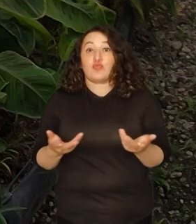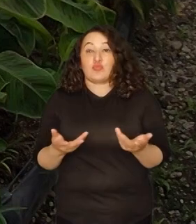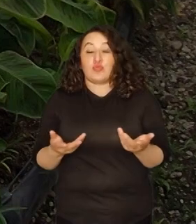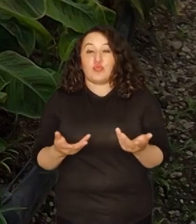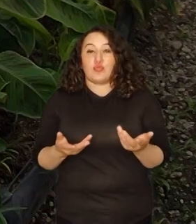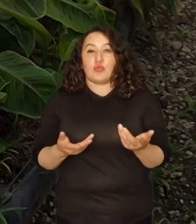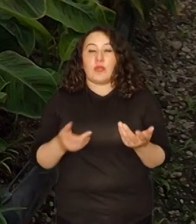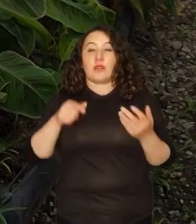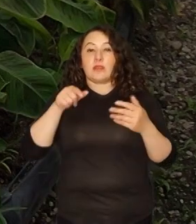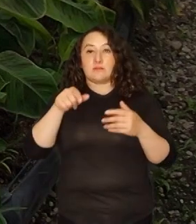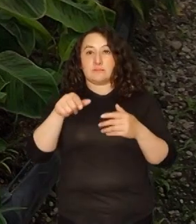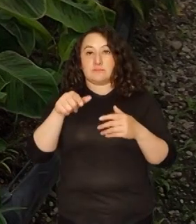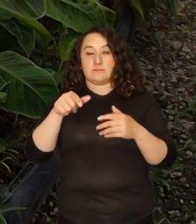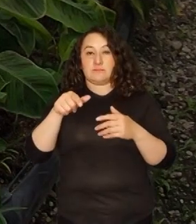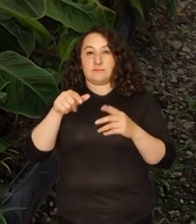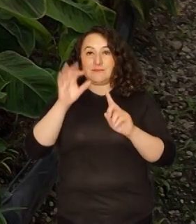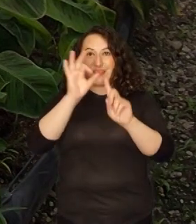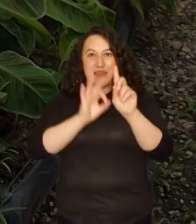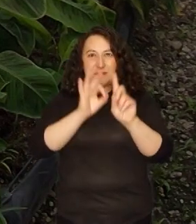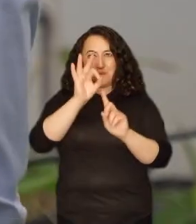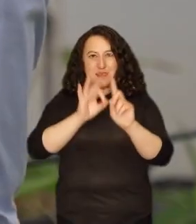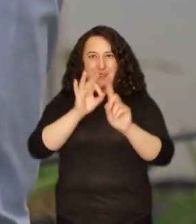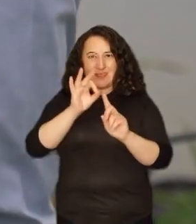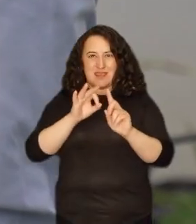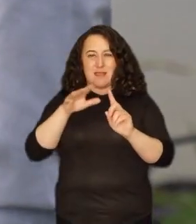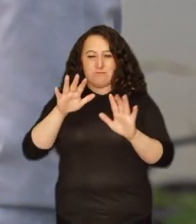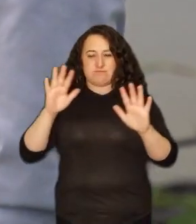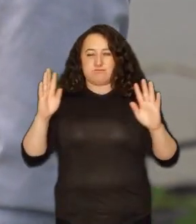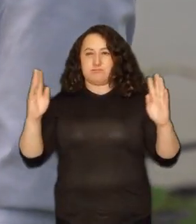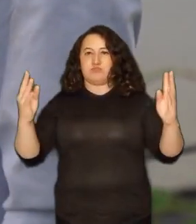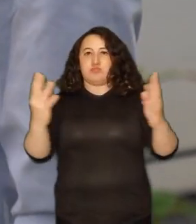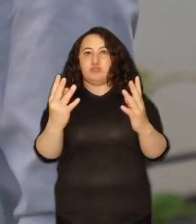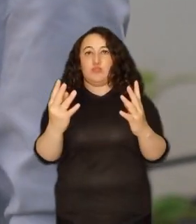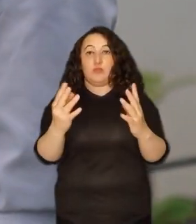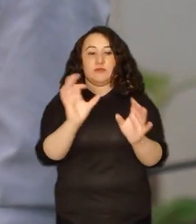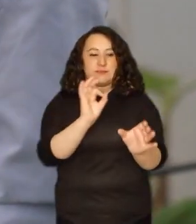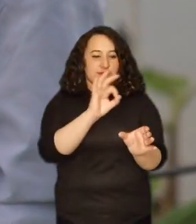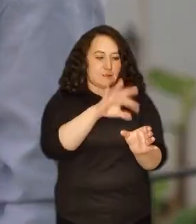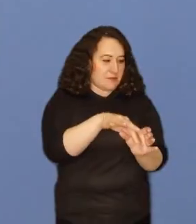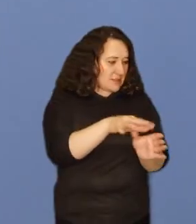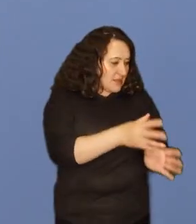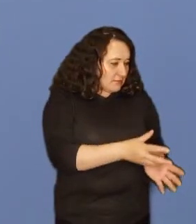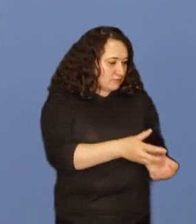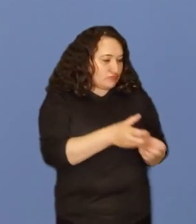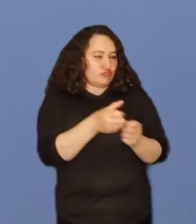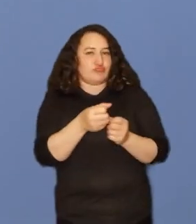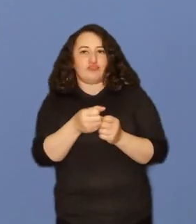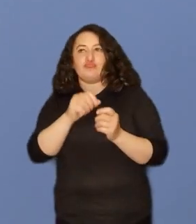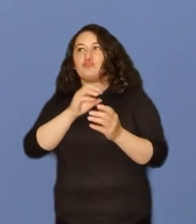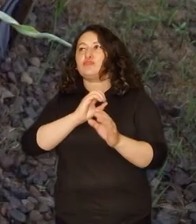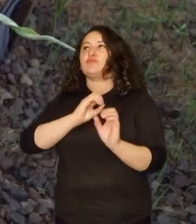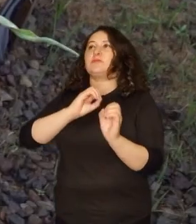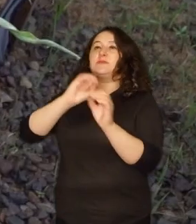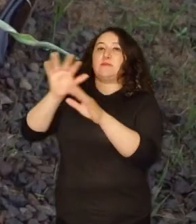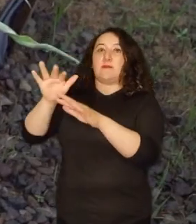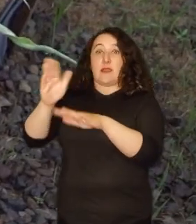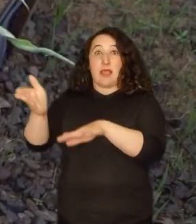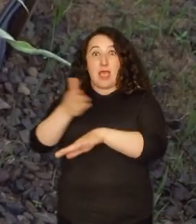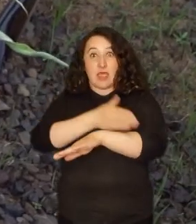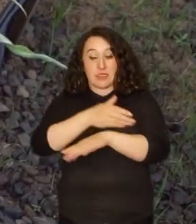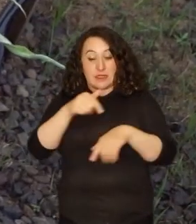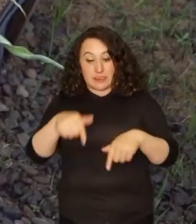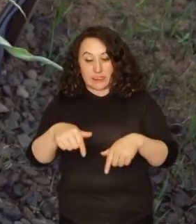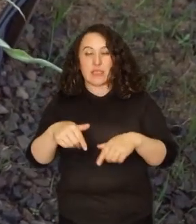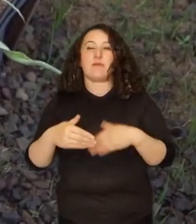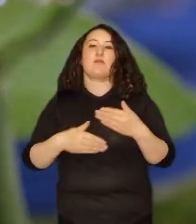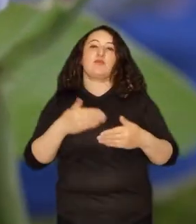estamos ubicados en una cámara térmica. Y aquí nosotros extraemos la semilla para llevar a vivero. Antes de tenerlas aquí en cámara,